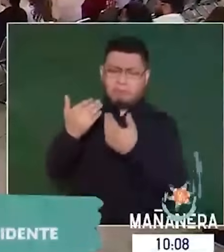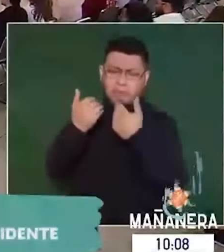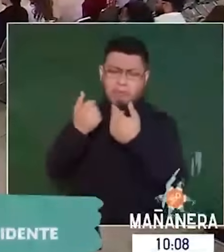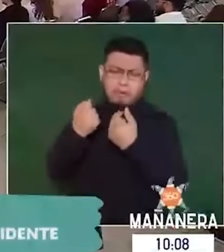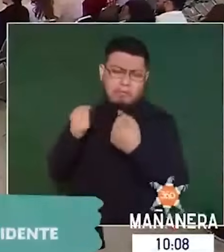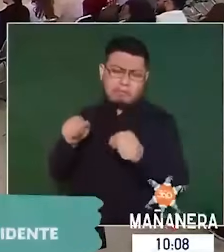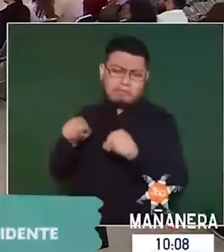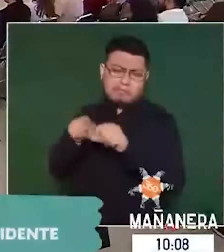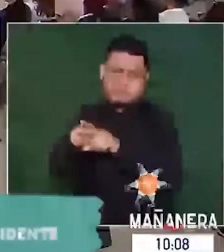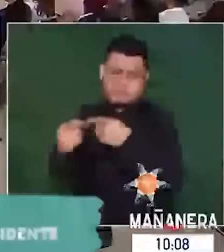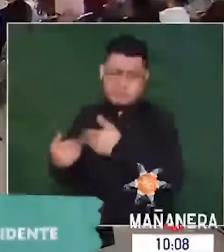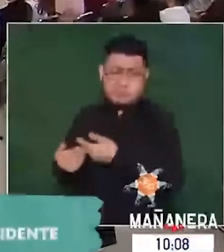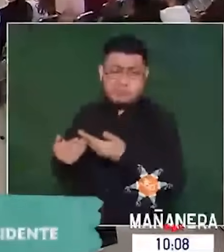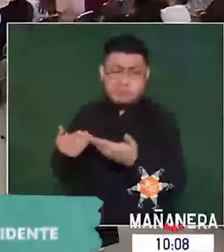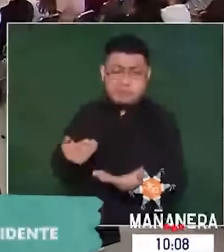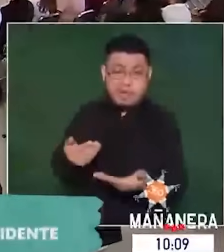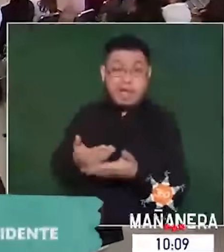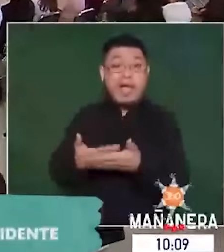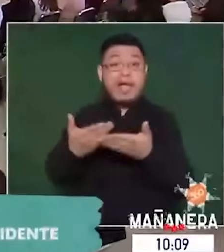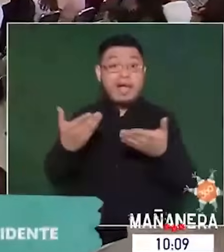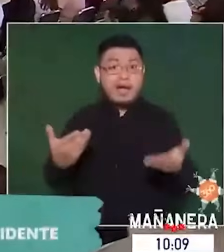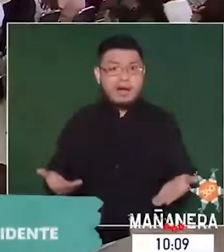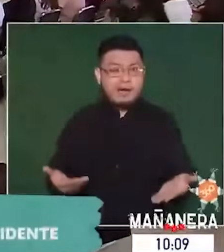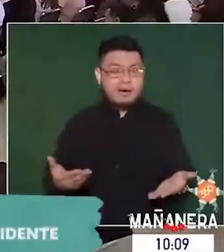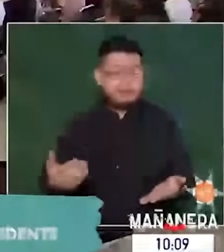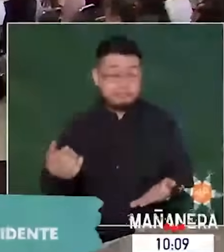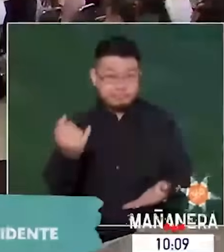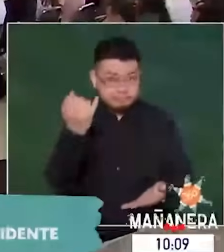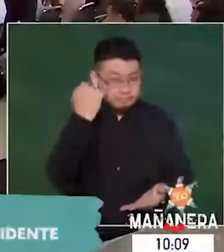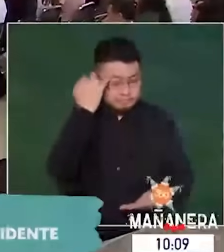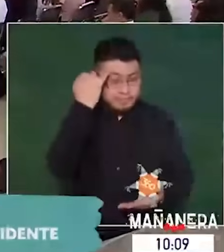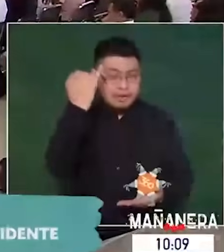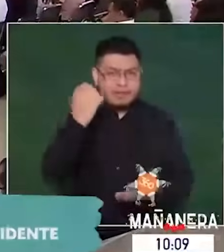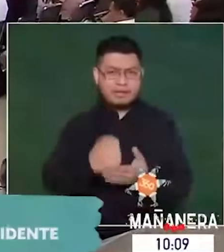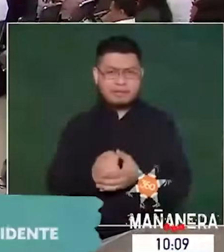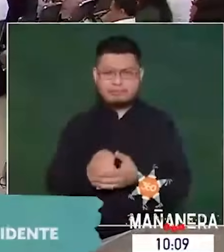pues yo creo que en un siglo, si no es que más,